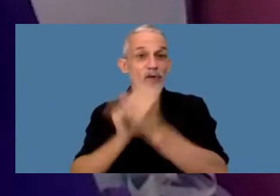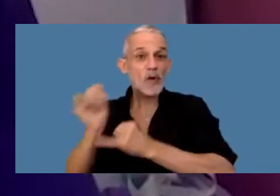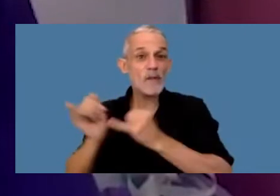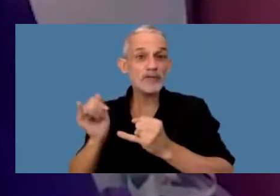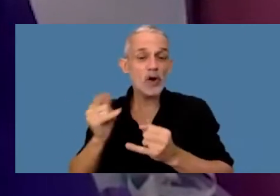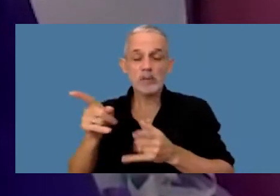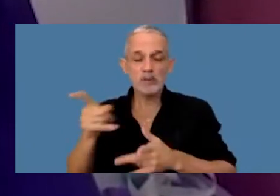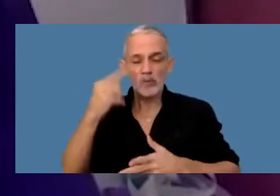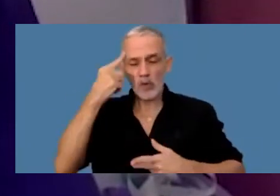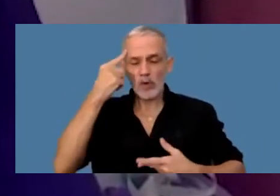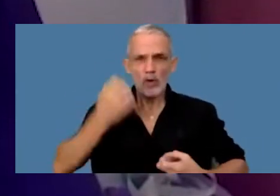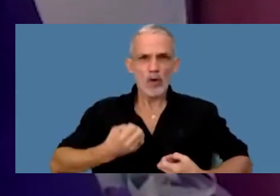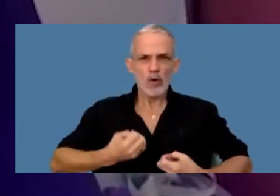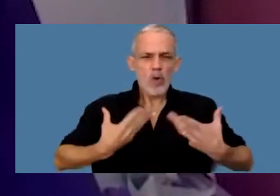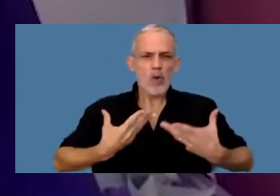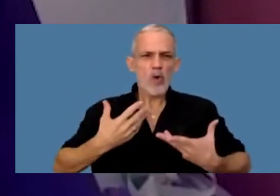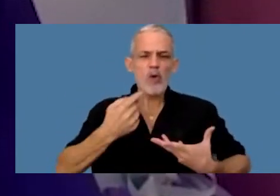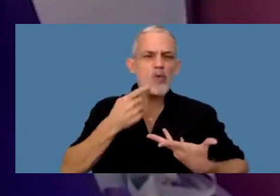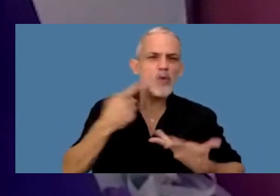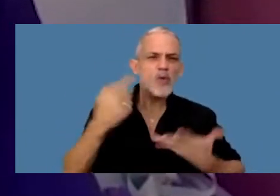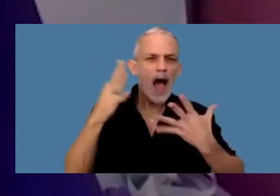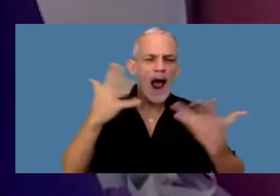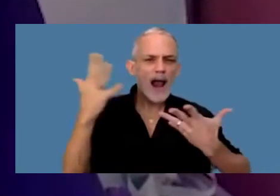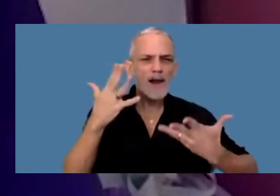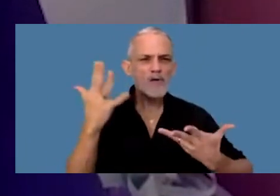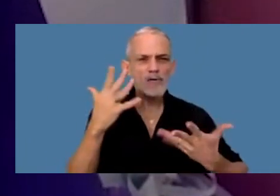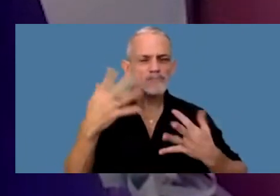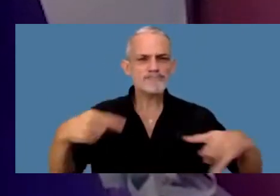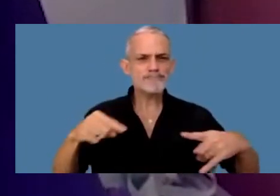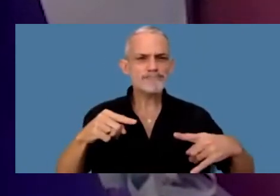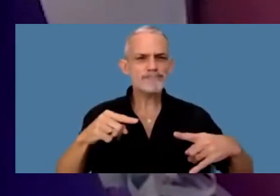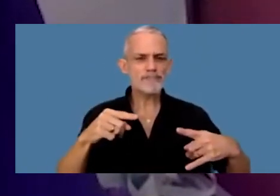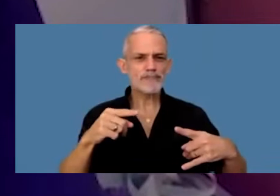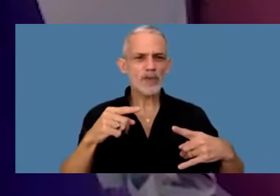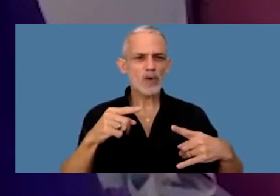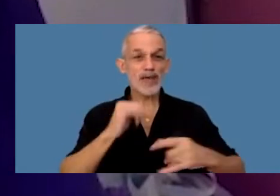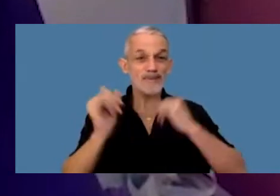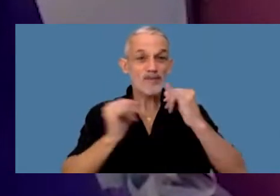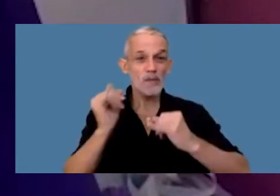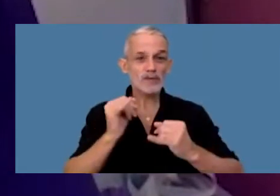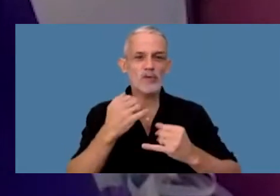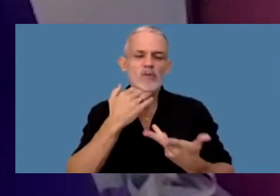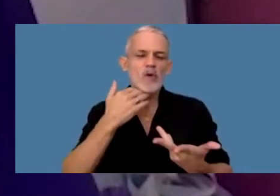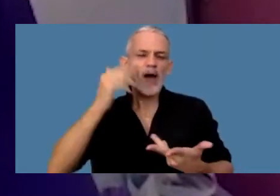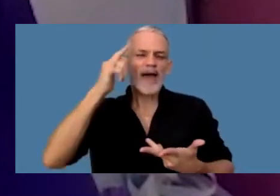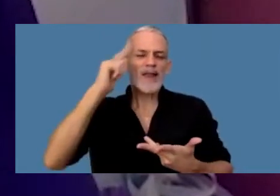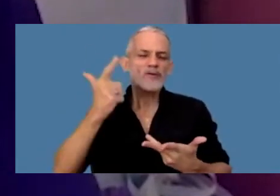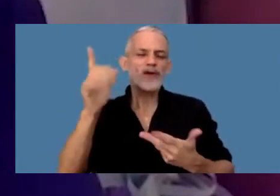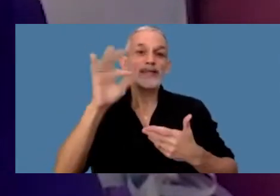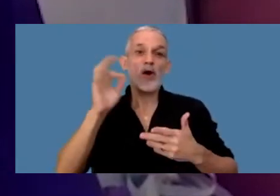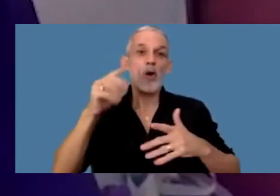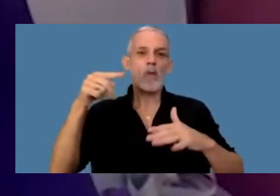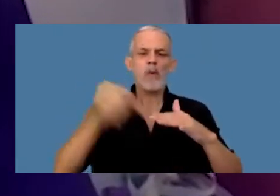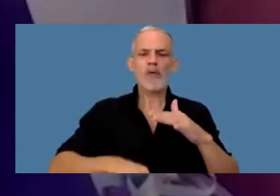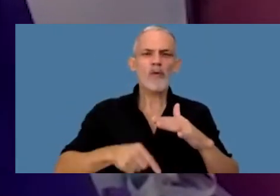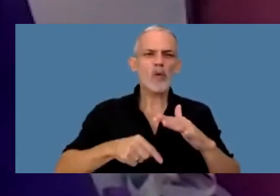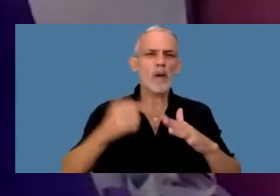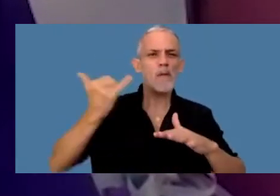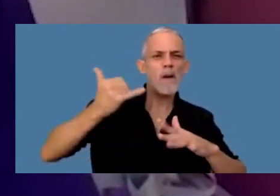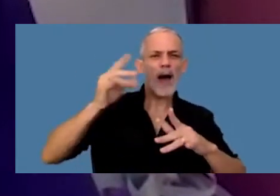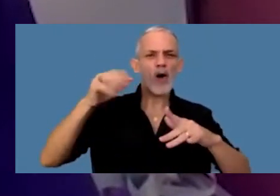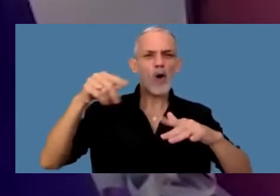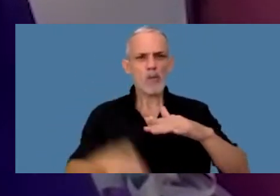Pero lo fundamental es eso, acompañar a la mujer. Tratamos de hacerlo desde el momento en que